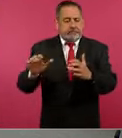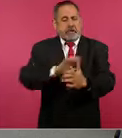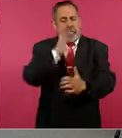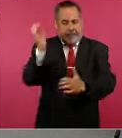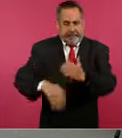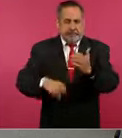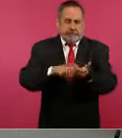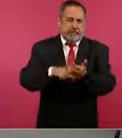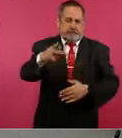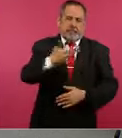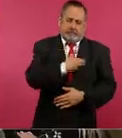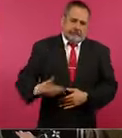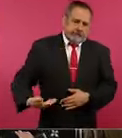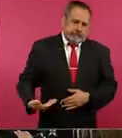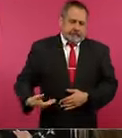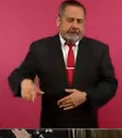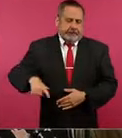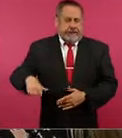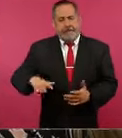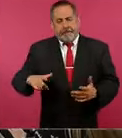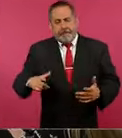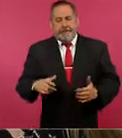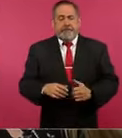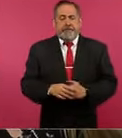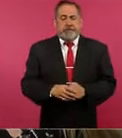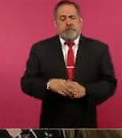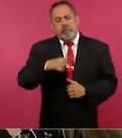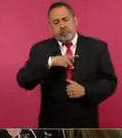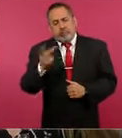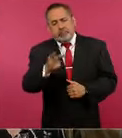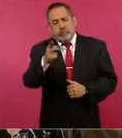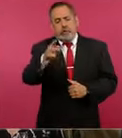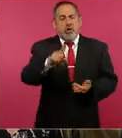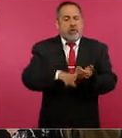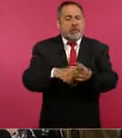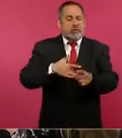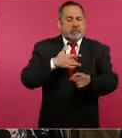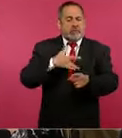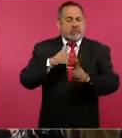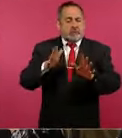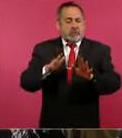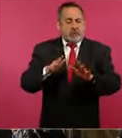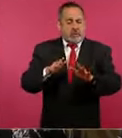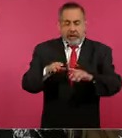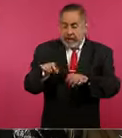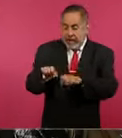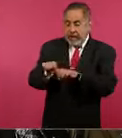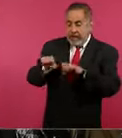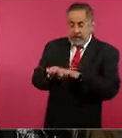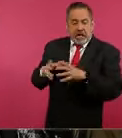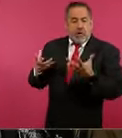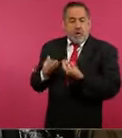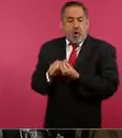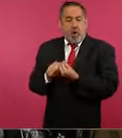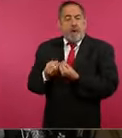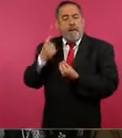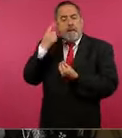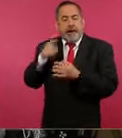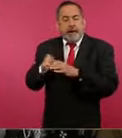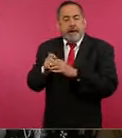en el gobierno. Y bueno, preguntarle si usted ya tiene estos equipos armados para lo que sería